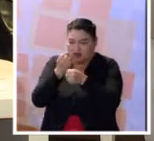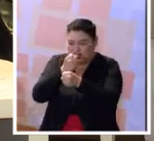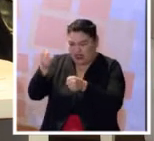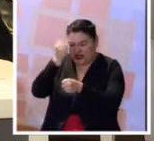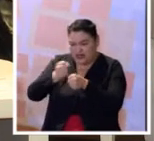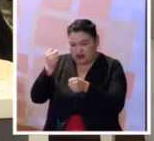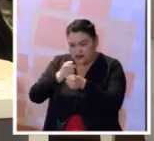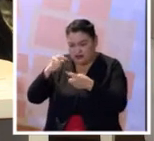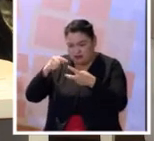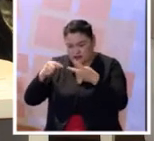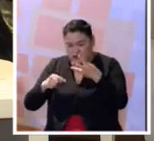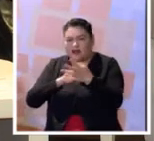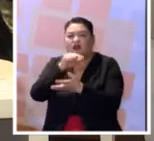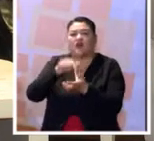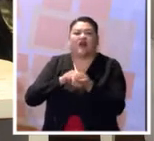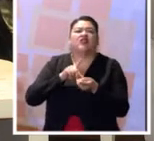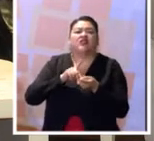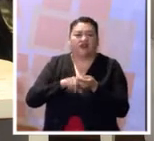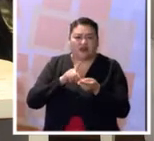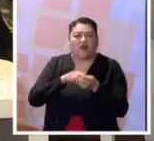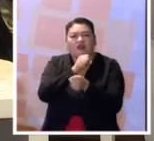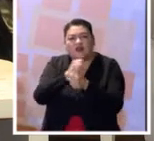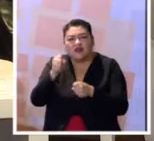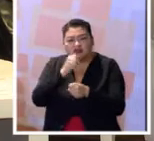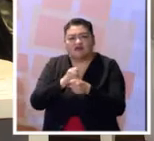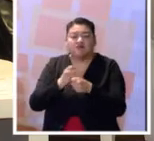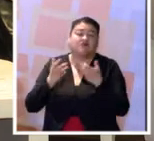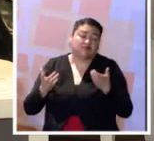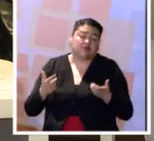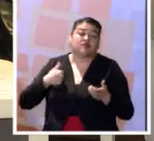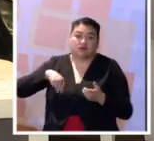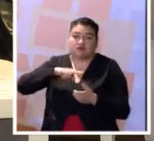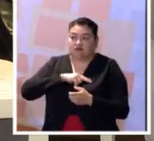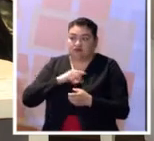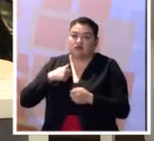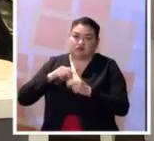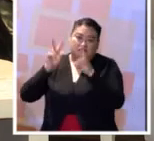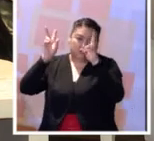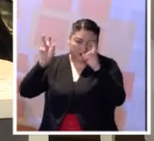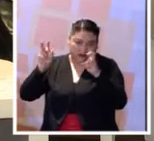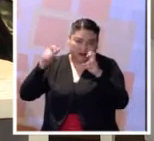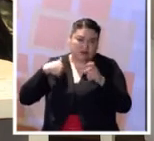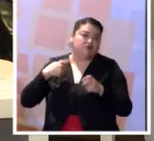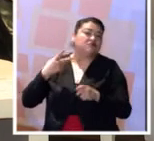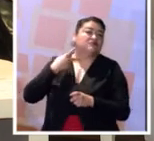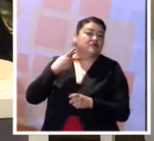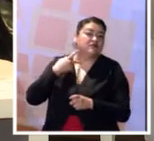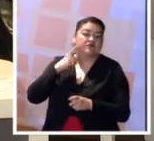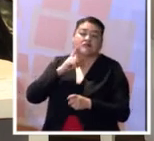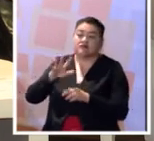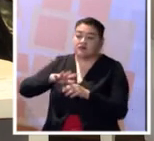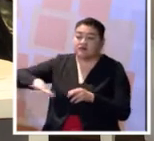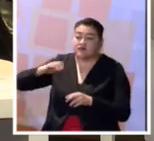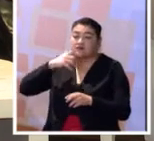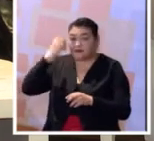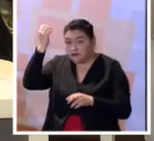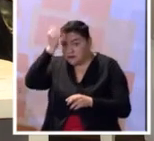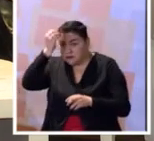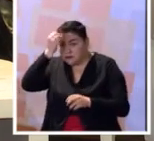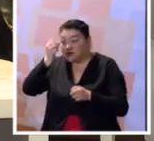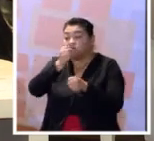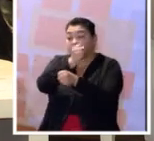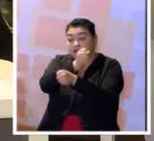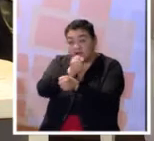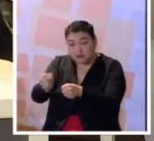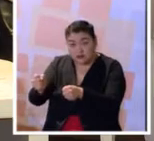es importante. Aquí estamos trabajando sobre violencia política, pero sus causas están en la